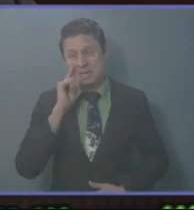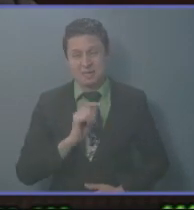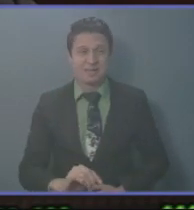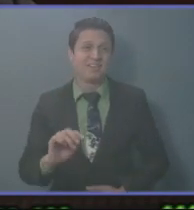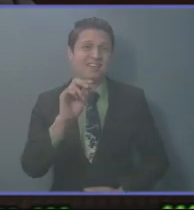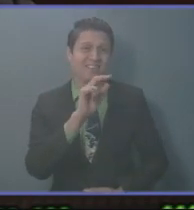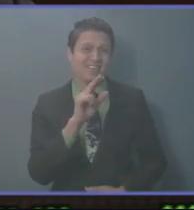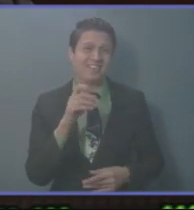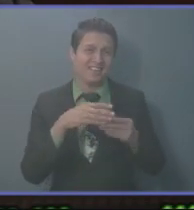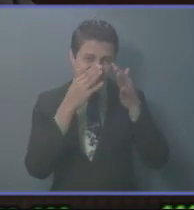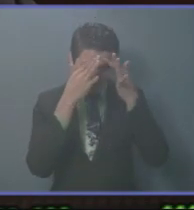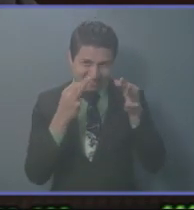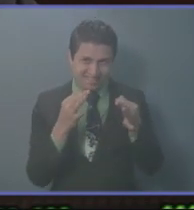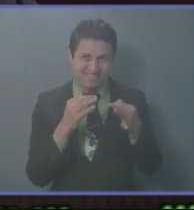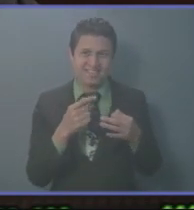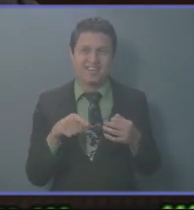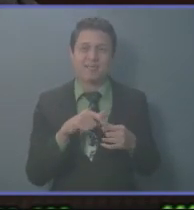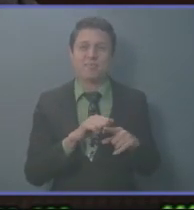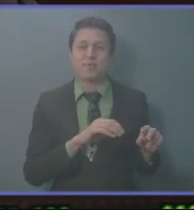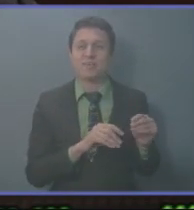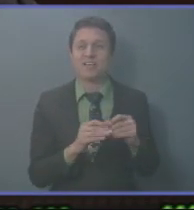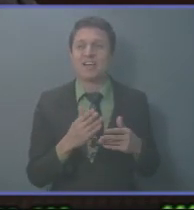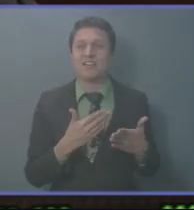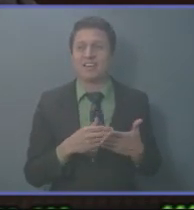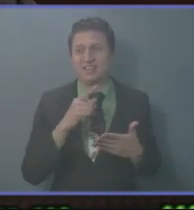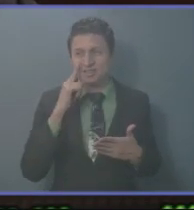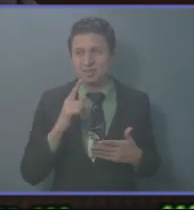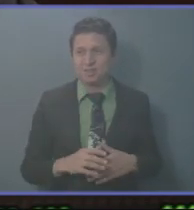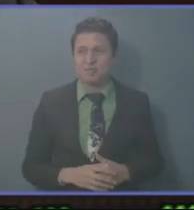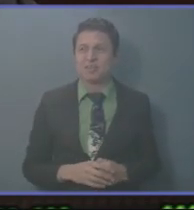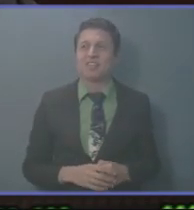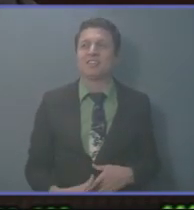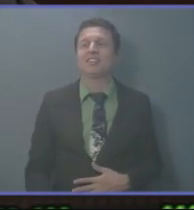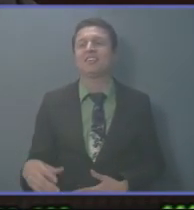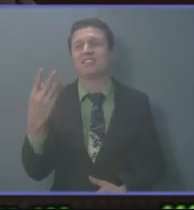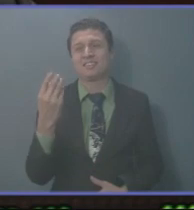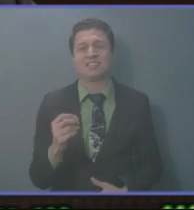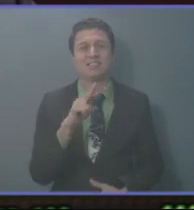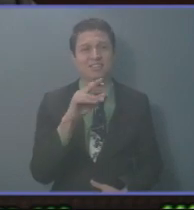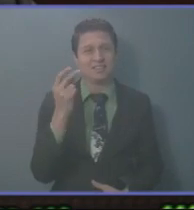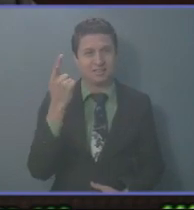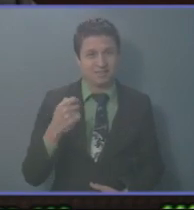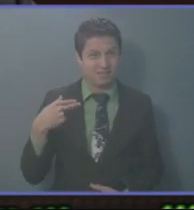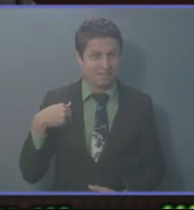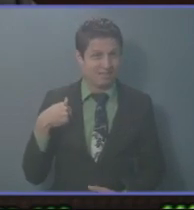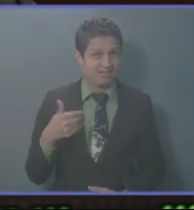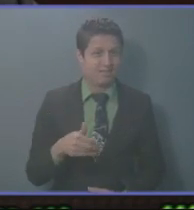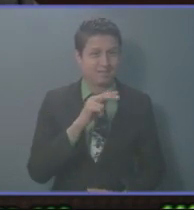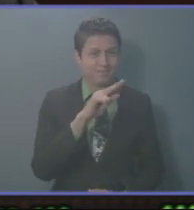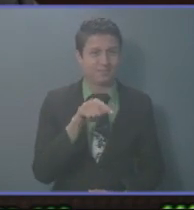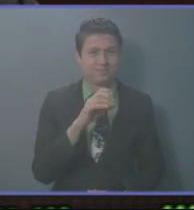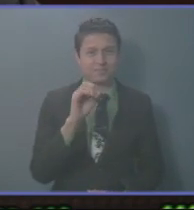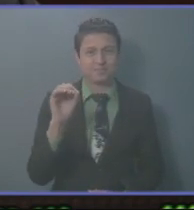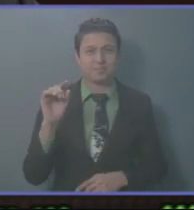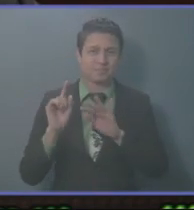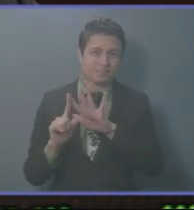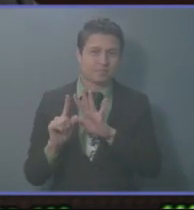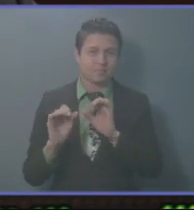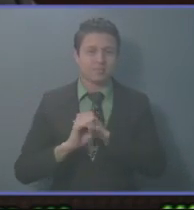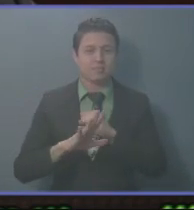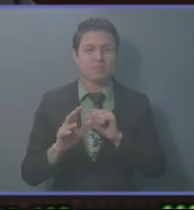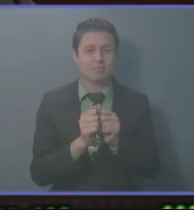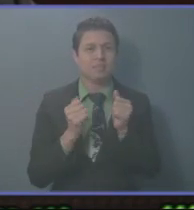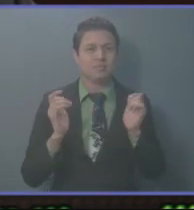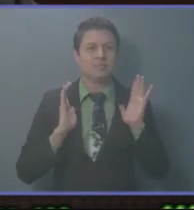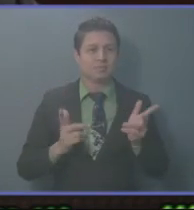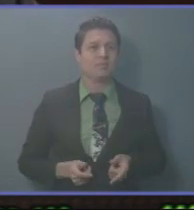mediante decreto legislativo número 165 de fecha 30 de noviembre de 2006, publicado en el Diario